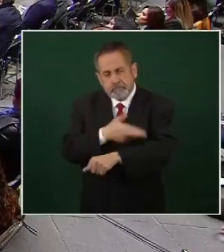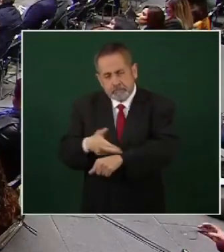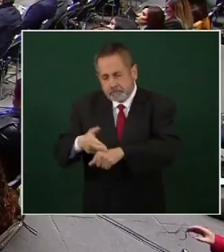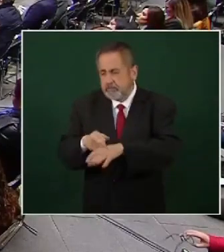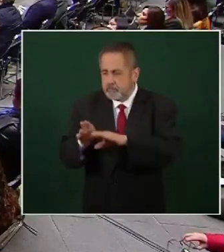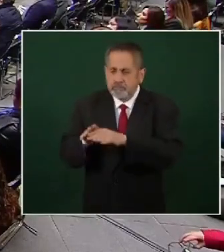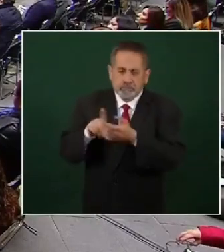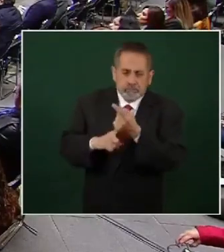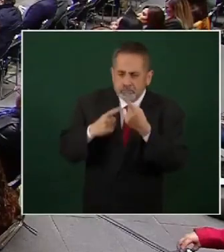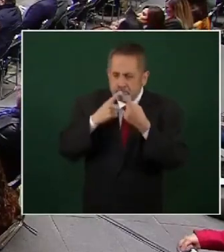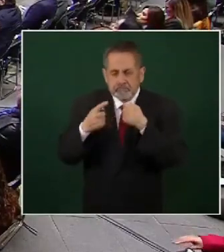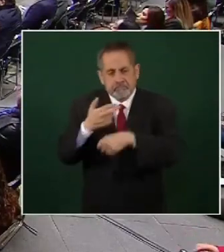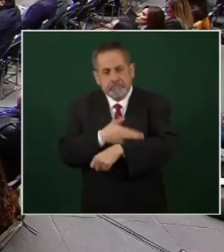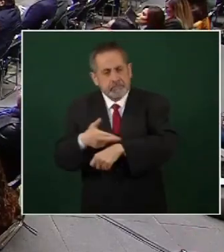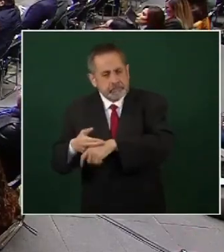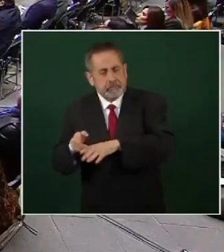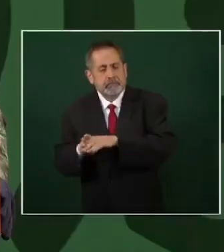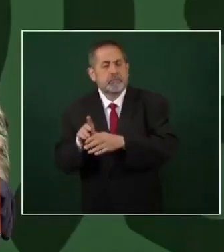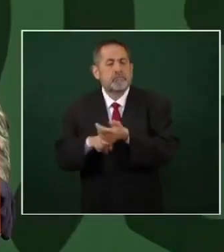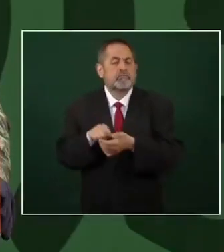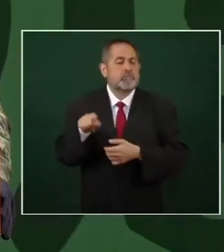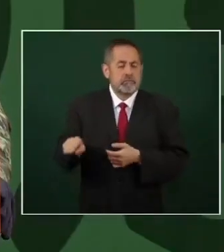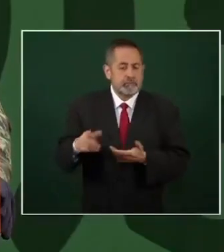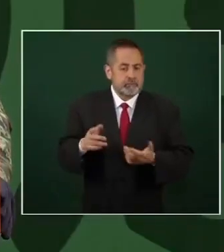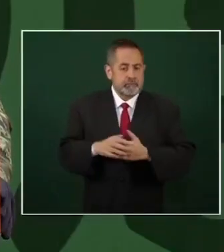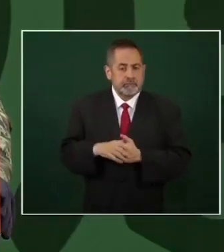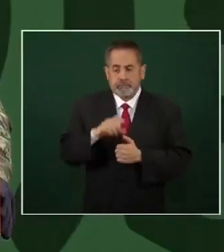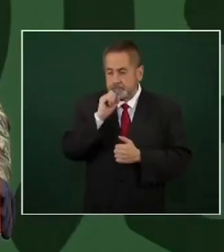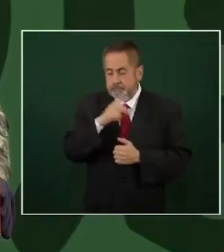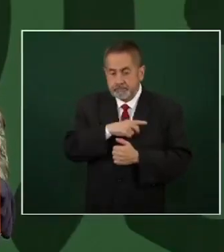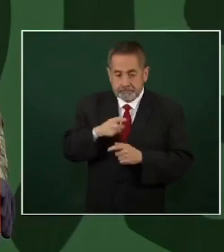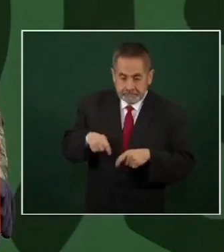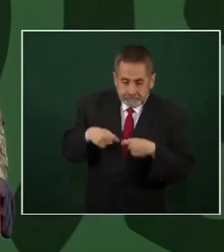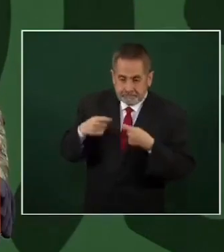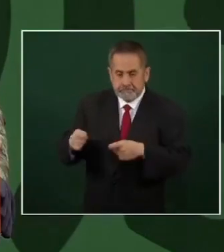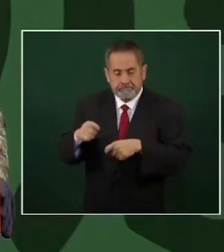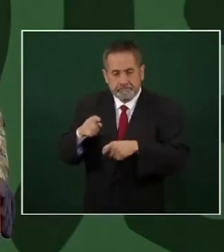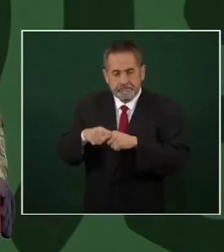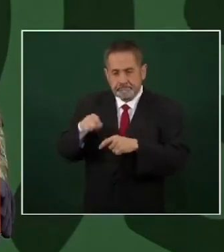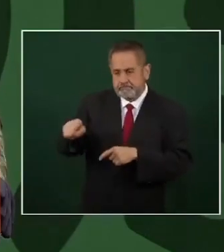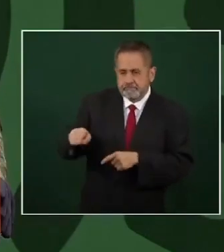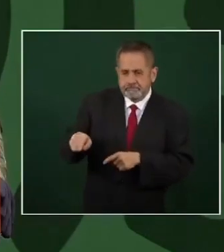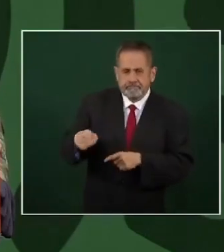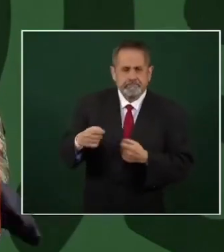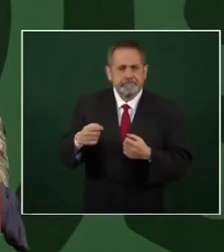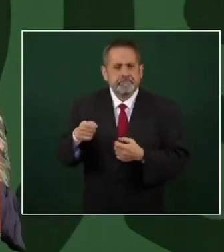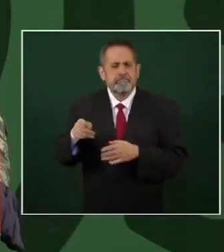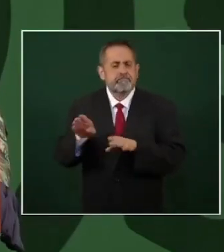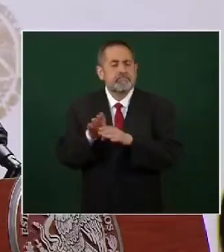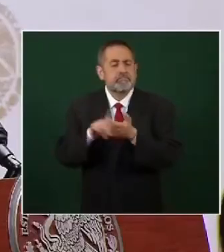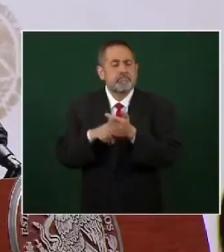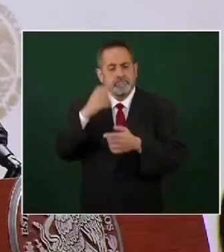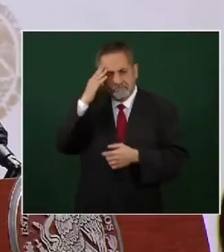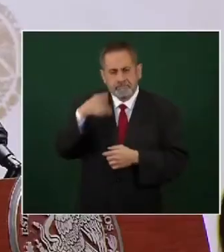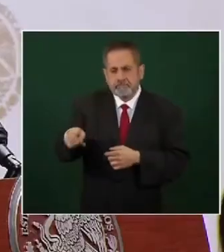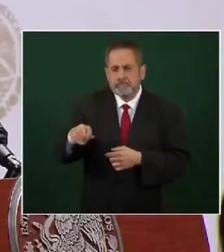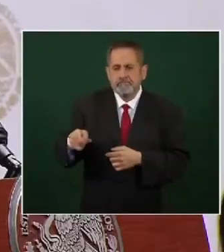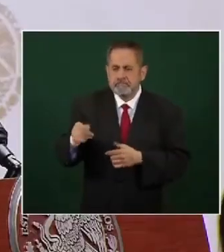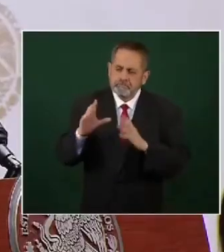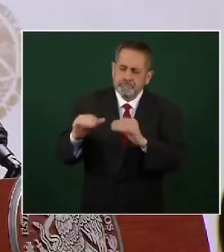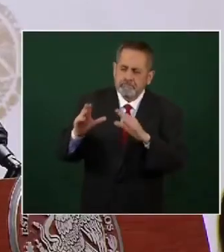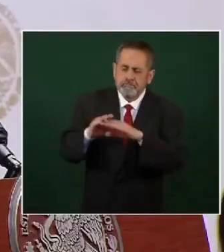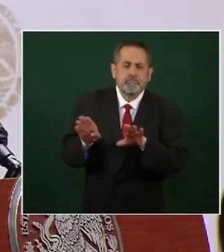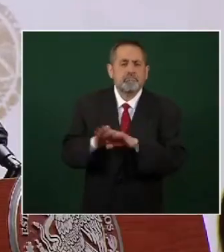policiales, también deben de tener facilidades o habilidades en la conducción de vehículos.